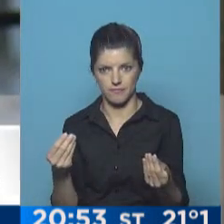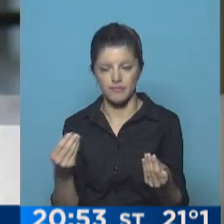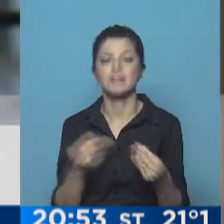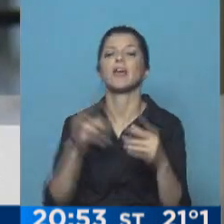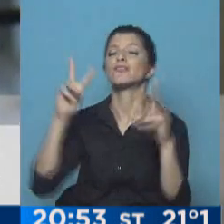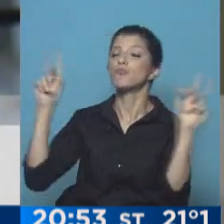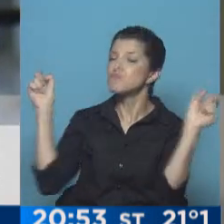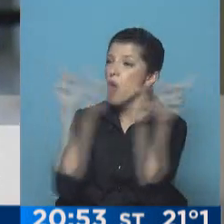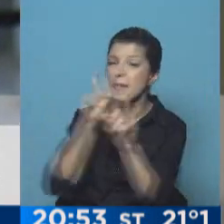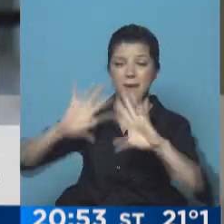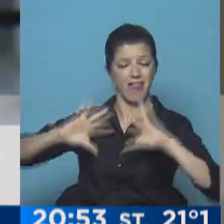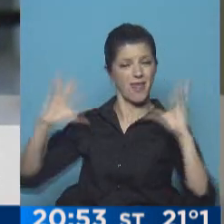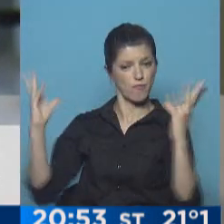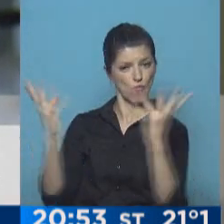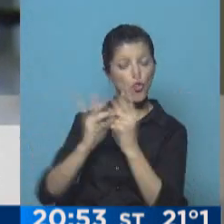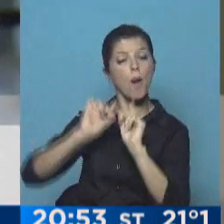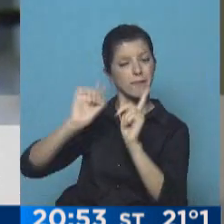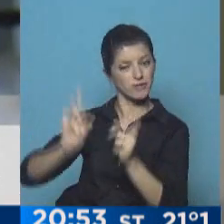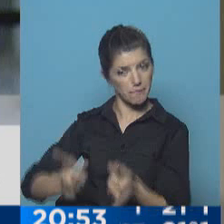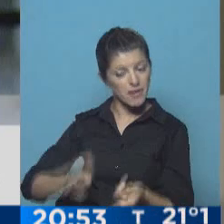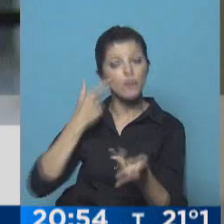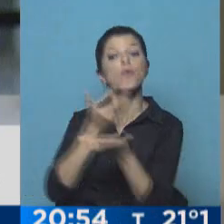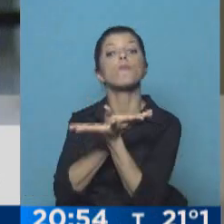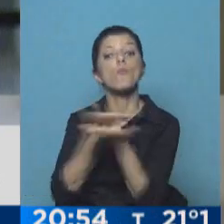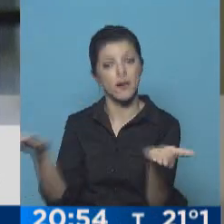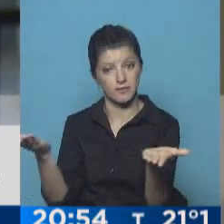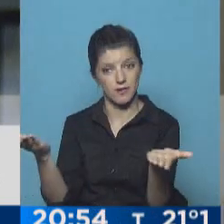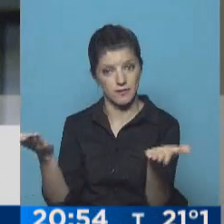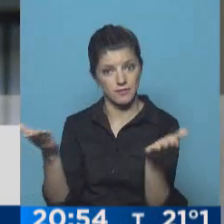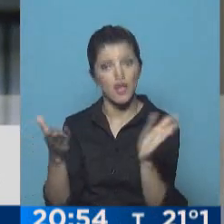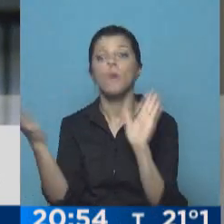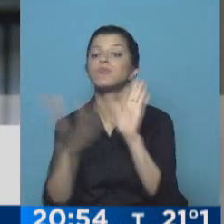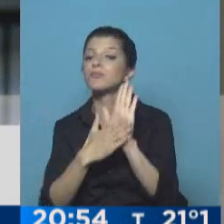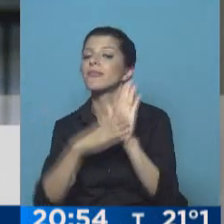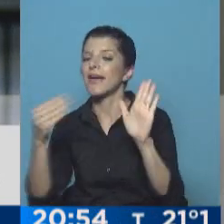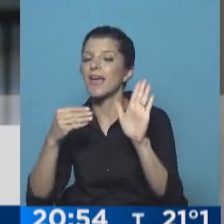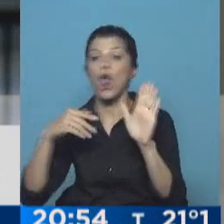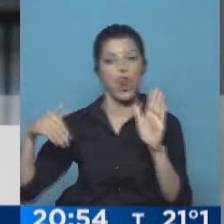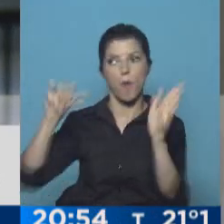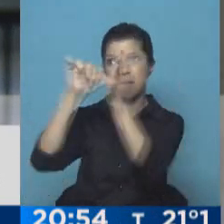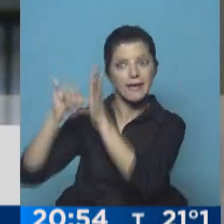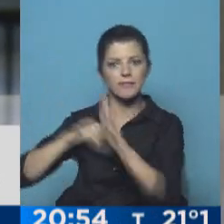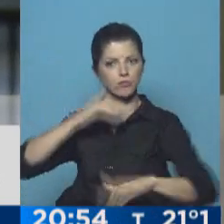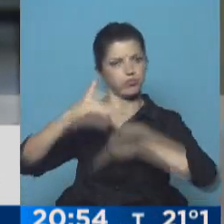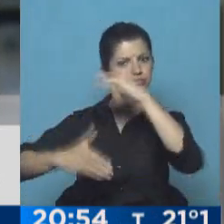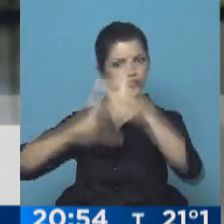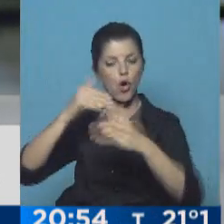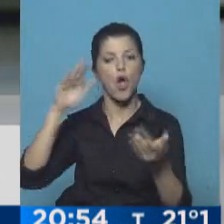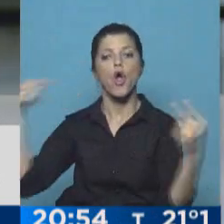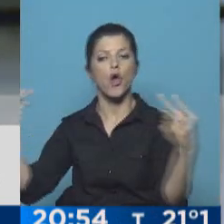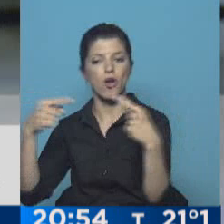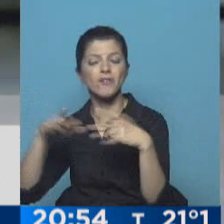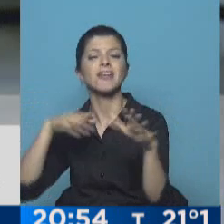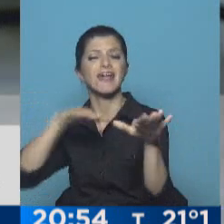global pero también una señal clara del avance de los pueblos ante las situaciones